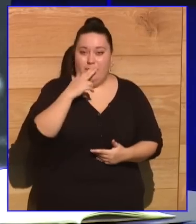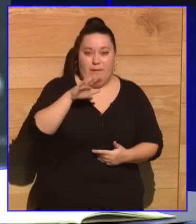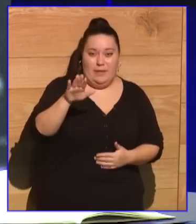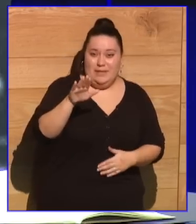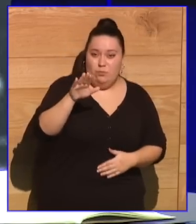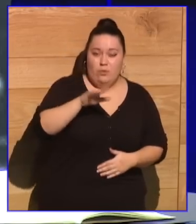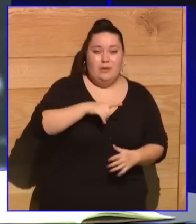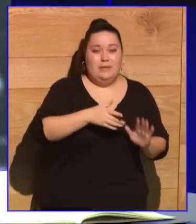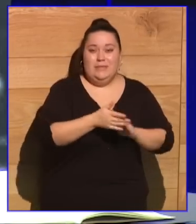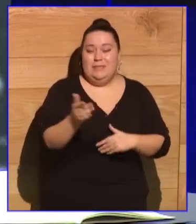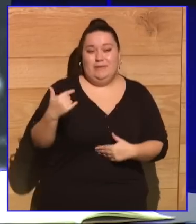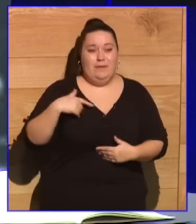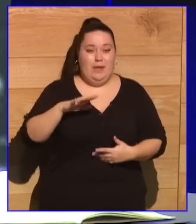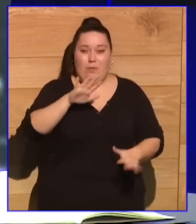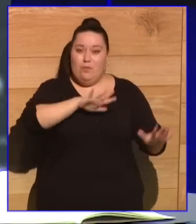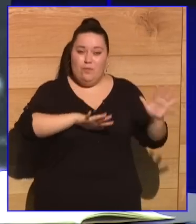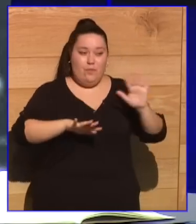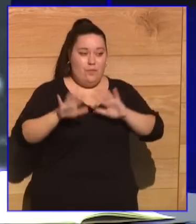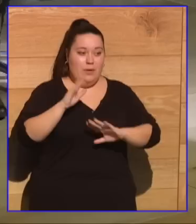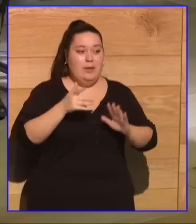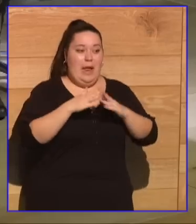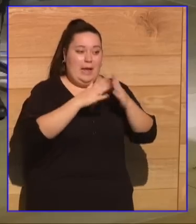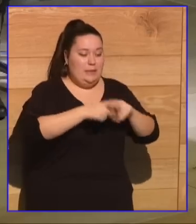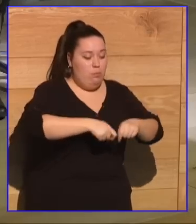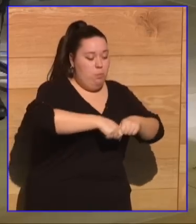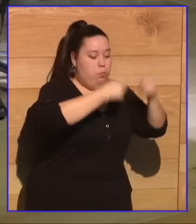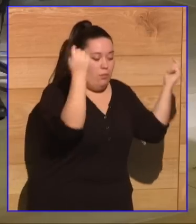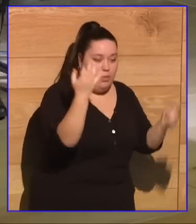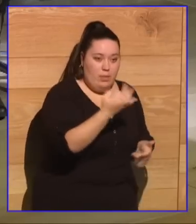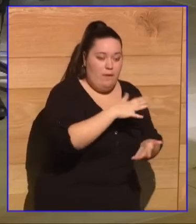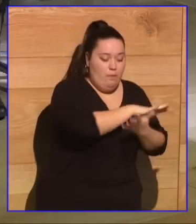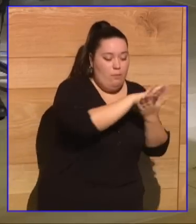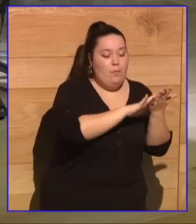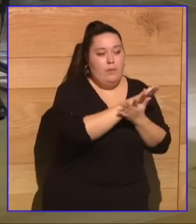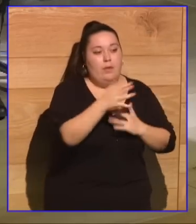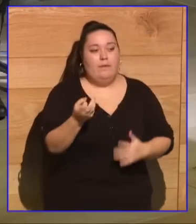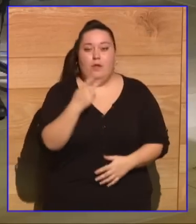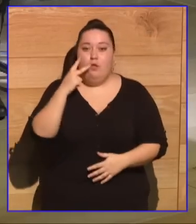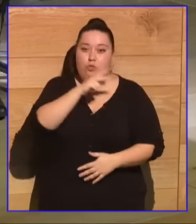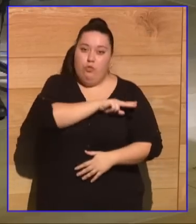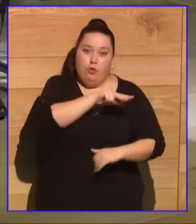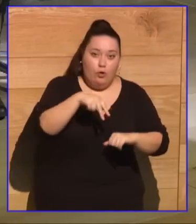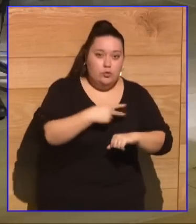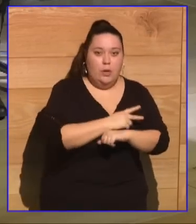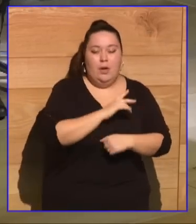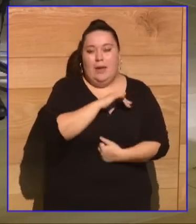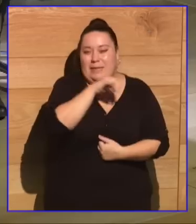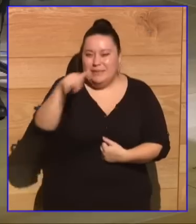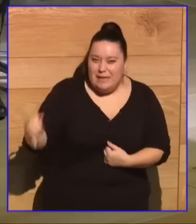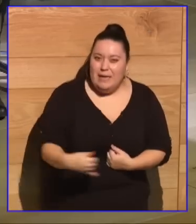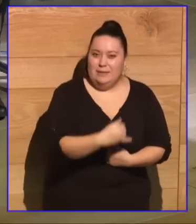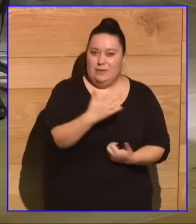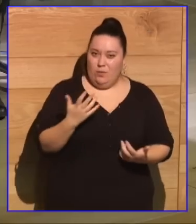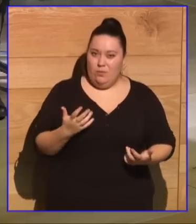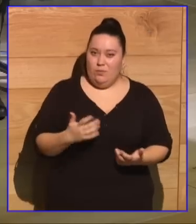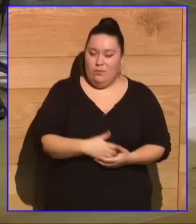un jarabe. Todo Y esto hay que en- romper la casa, y hay que romperla también, hay que destrozarla también. Todo eso en 2 horas que acabas agotado, que Hay- acabas para acostarte, de Hay